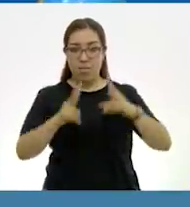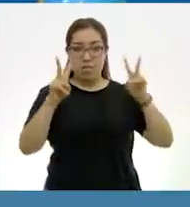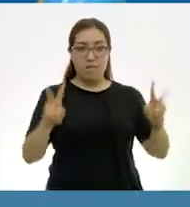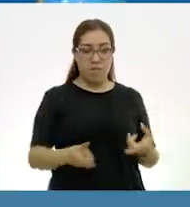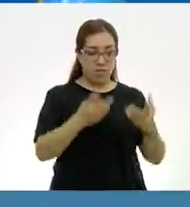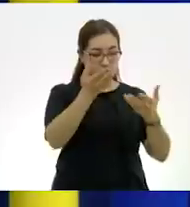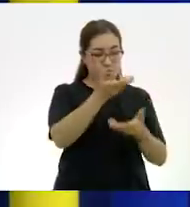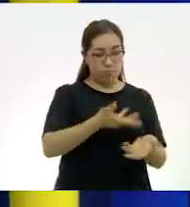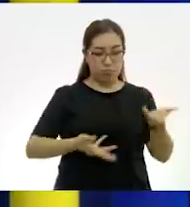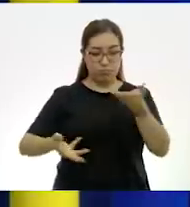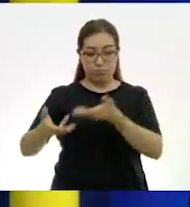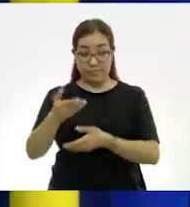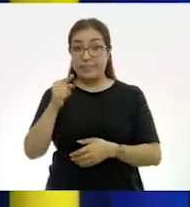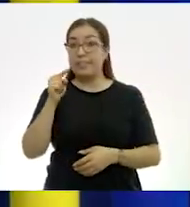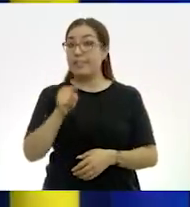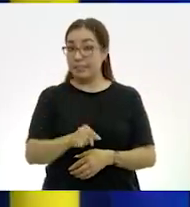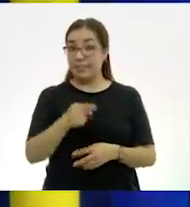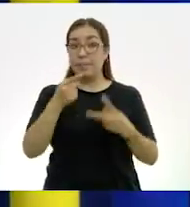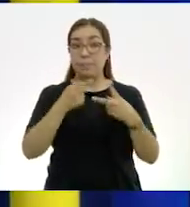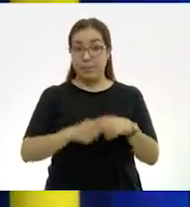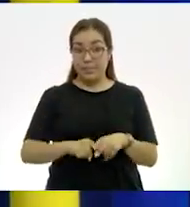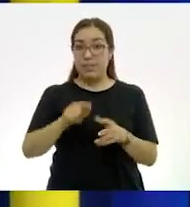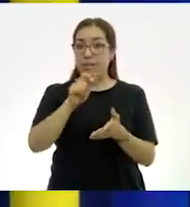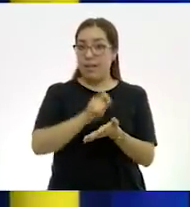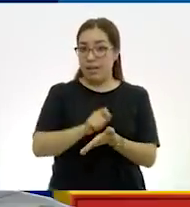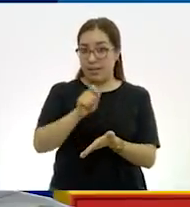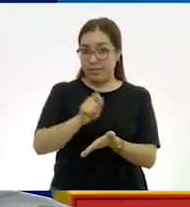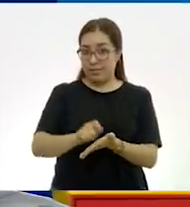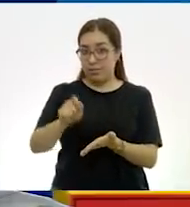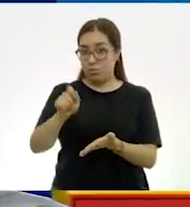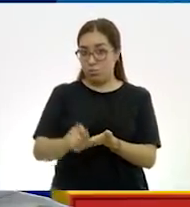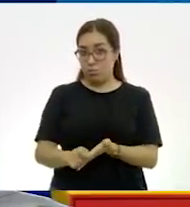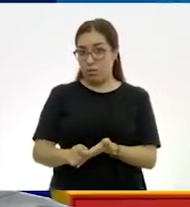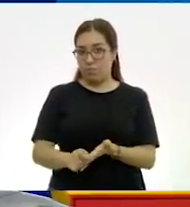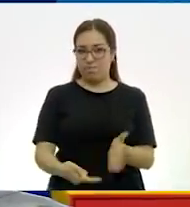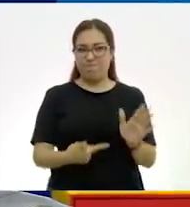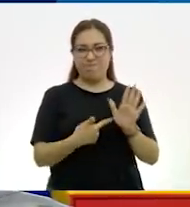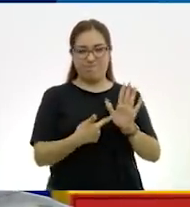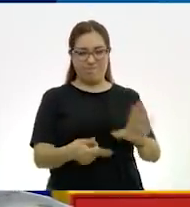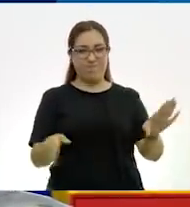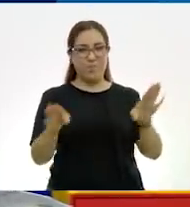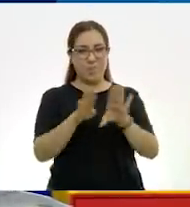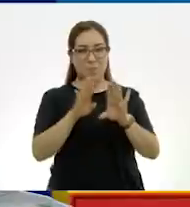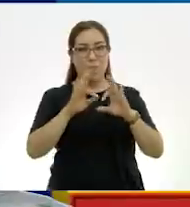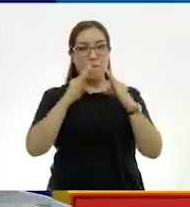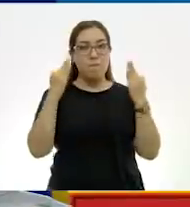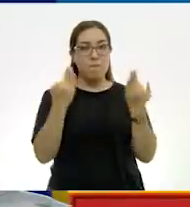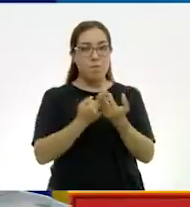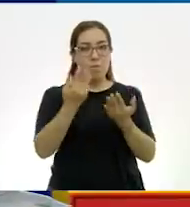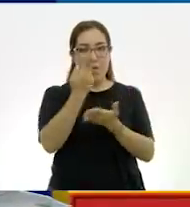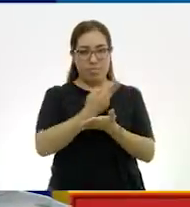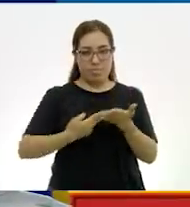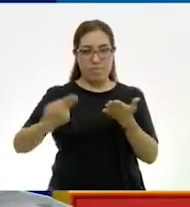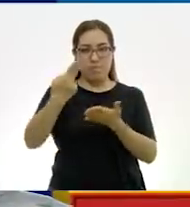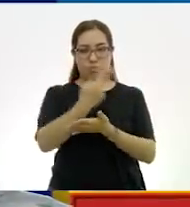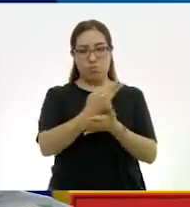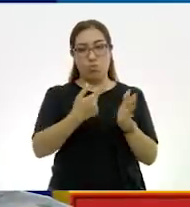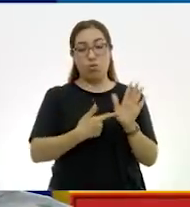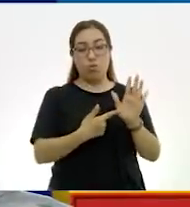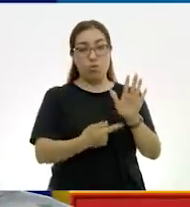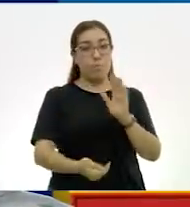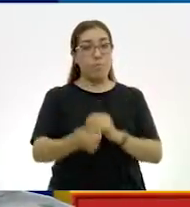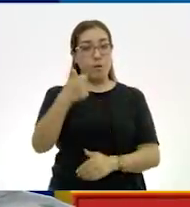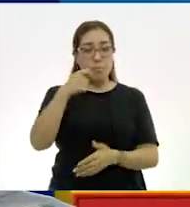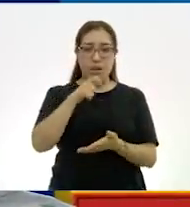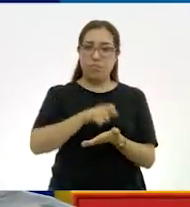la escritura. También tenemos que los símbolos fueron la base de los primeros sistemas de escritura, de